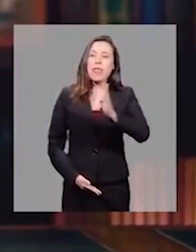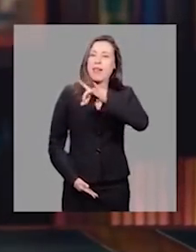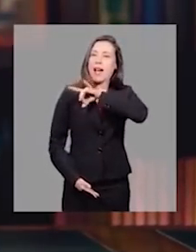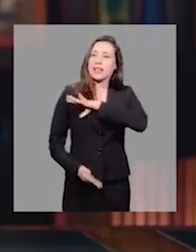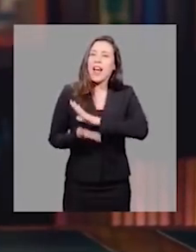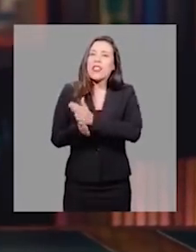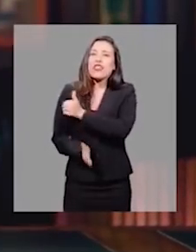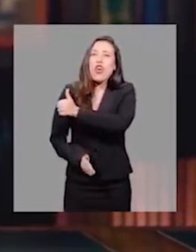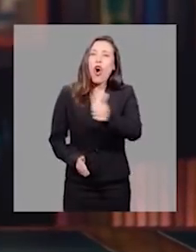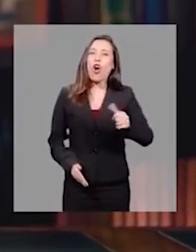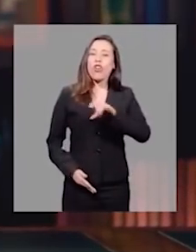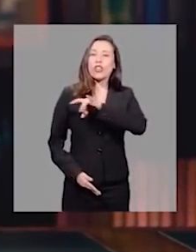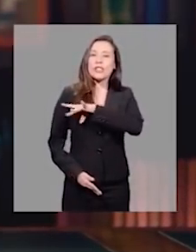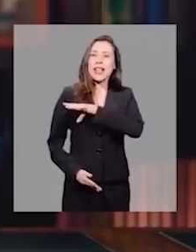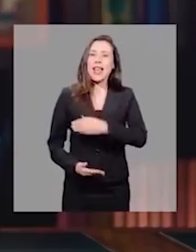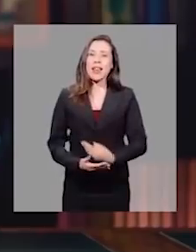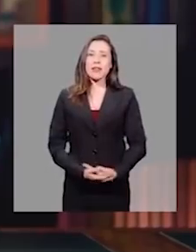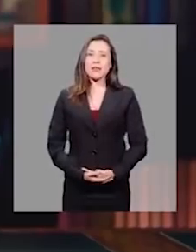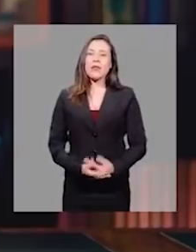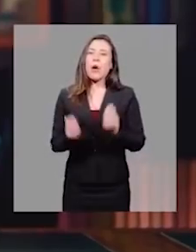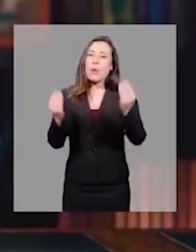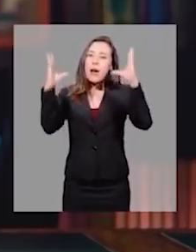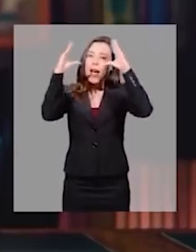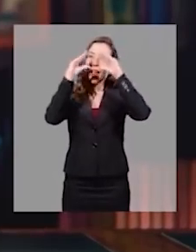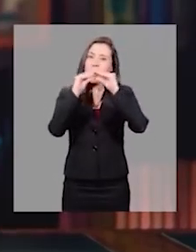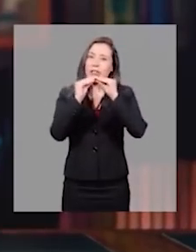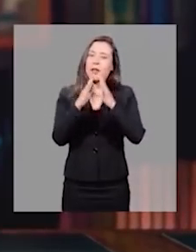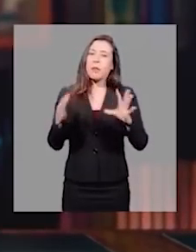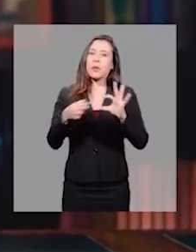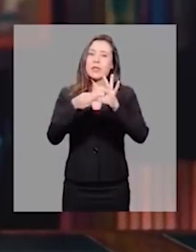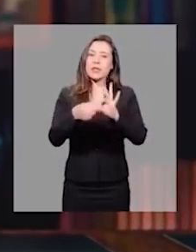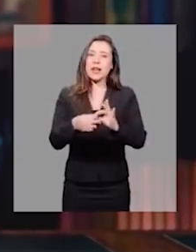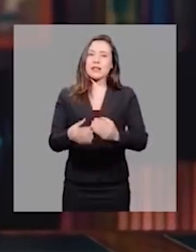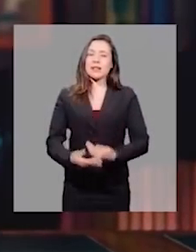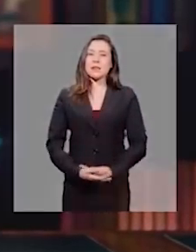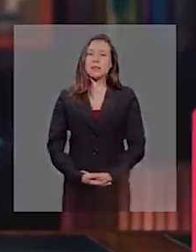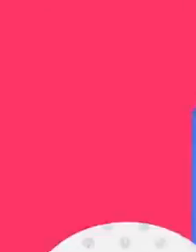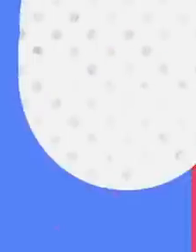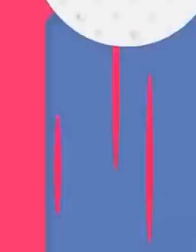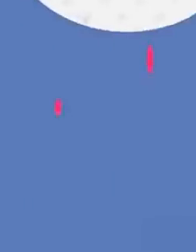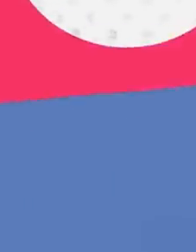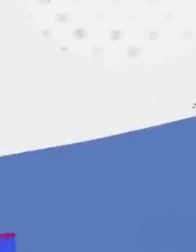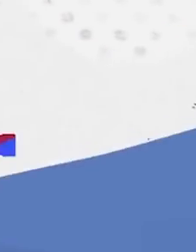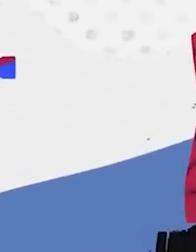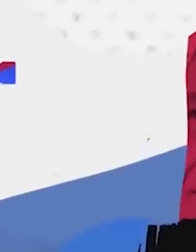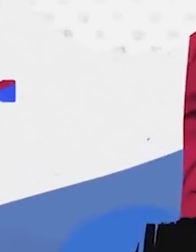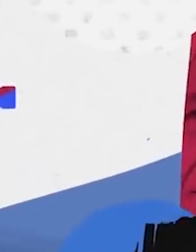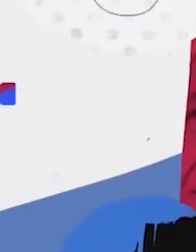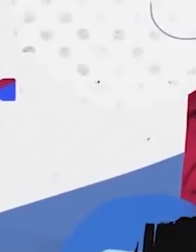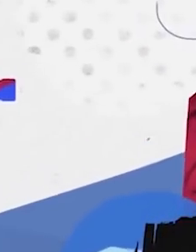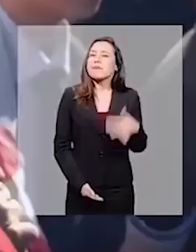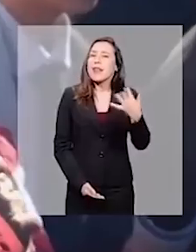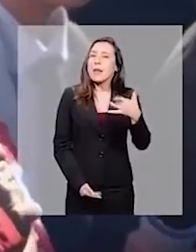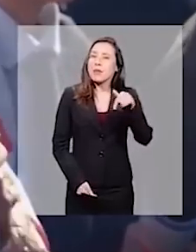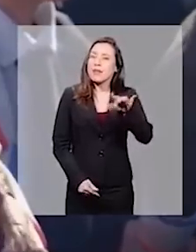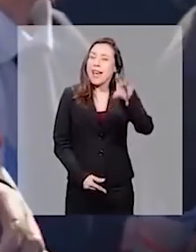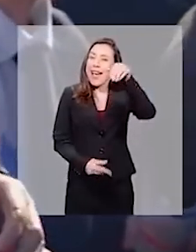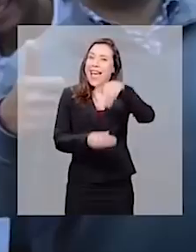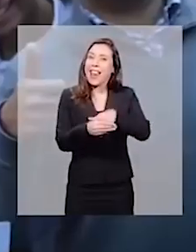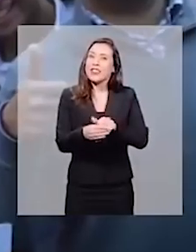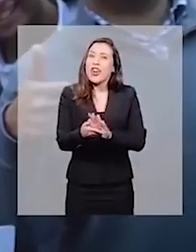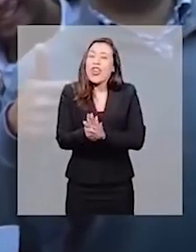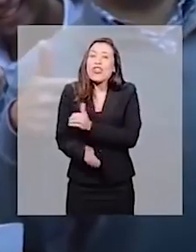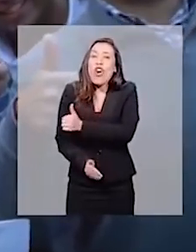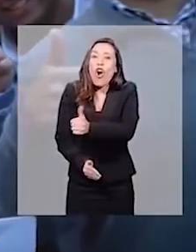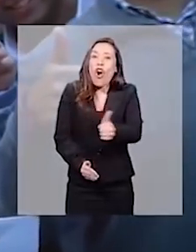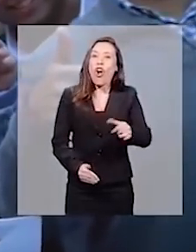padrón electoral, a ser parte de la democracia, tras lo cual llamó a la unidad y colaboración de todos los ciudadanos. Yo voy a ser el presidente de todos